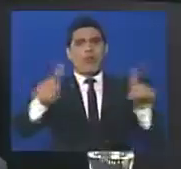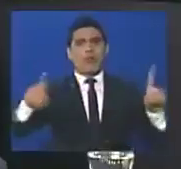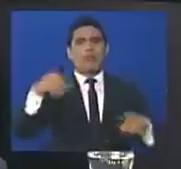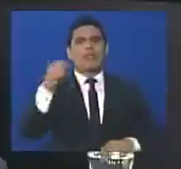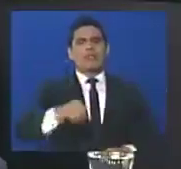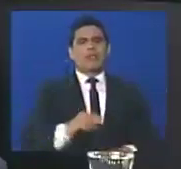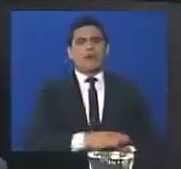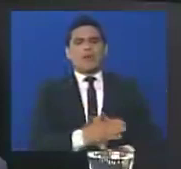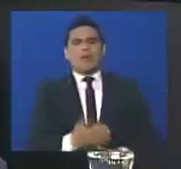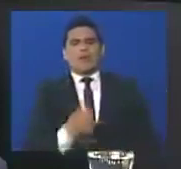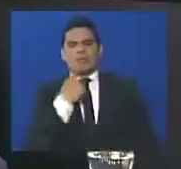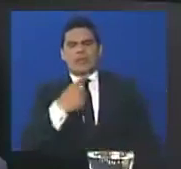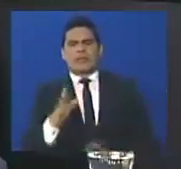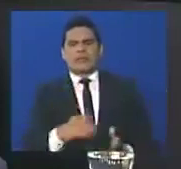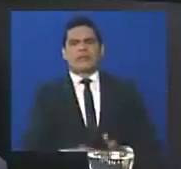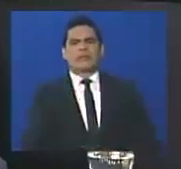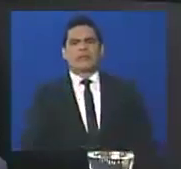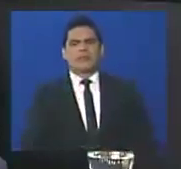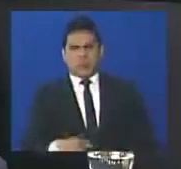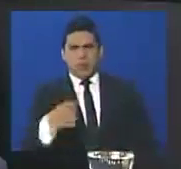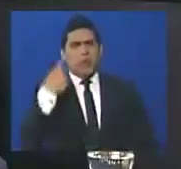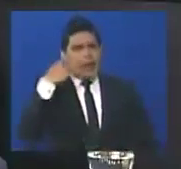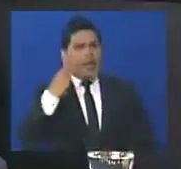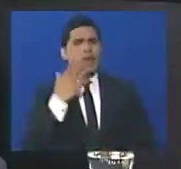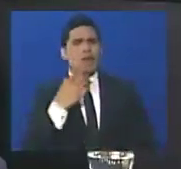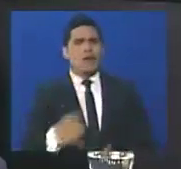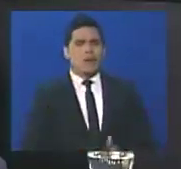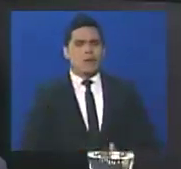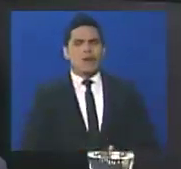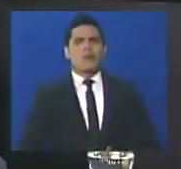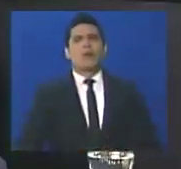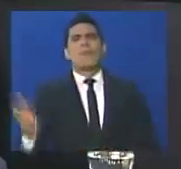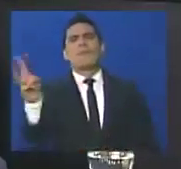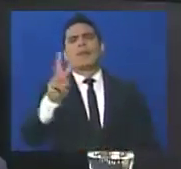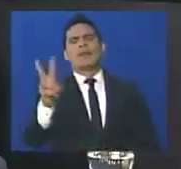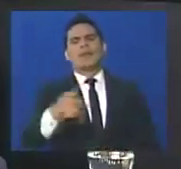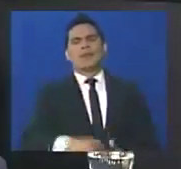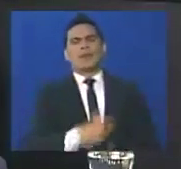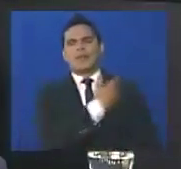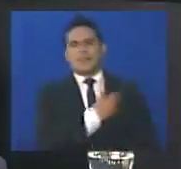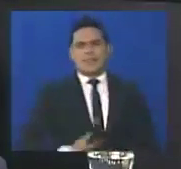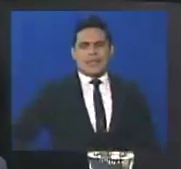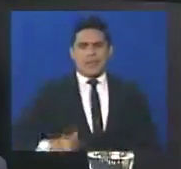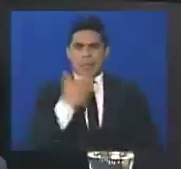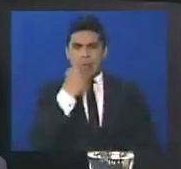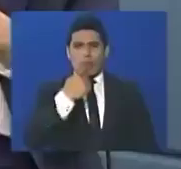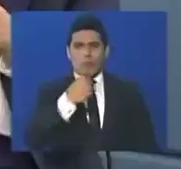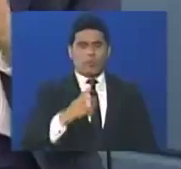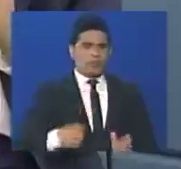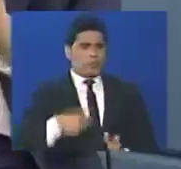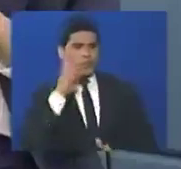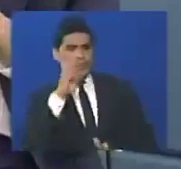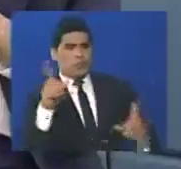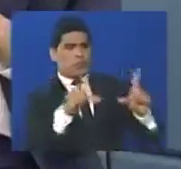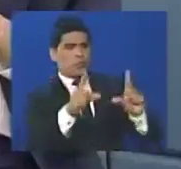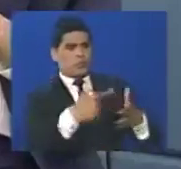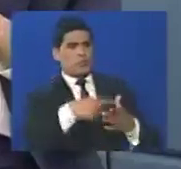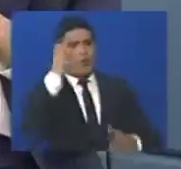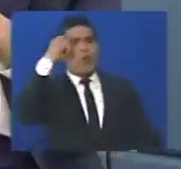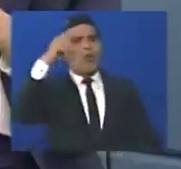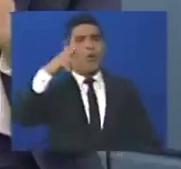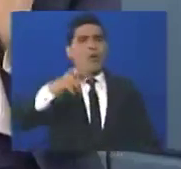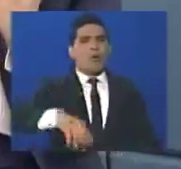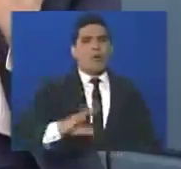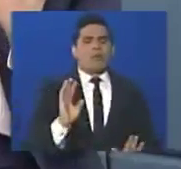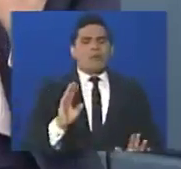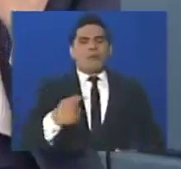pero por qué voy yo a creer que ¿Pero tú crees el presidente Maduro se dirija al país, o a toda la oposición de esa forma como tú dices? Bueno, creo no, yo lo veo todos los días. ¿Pero a toda